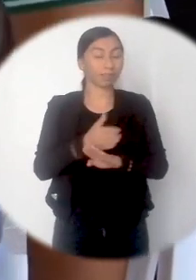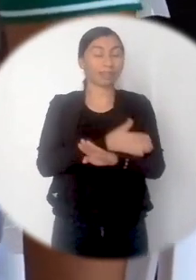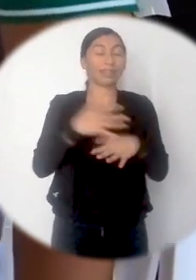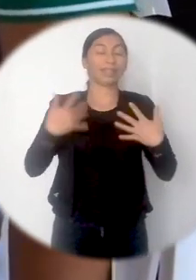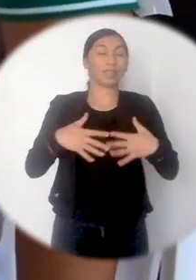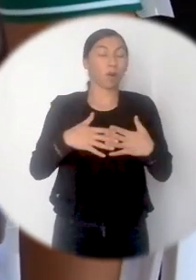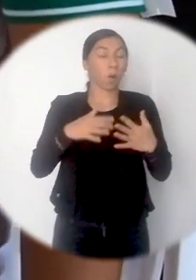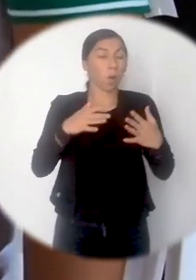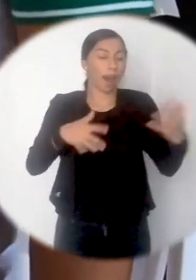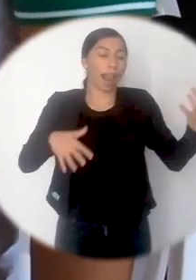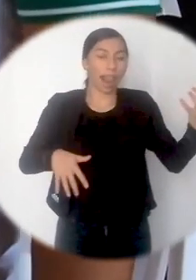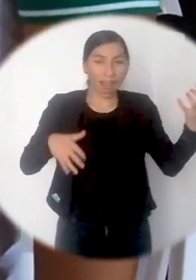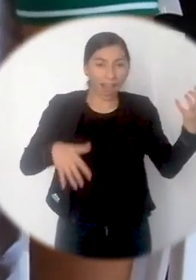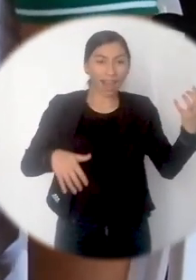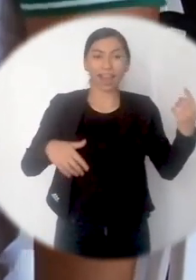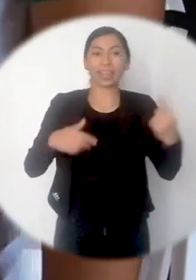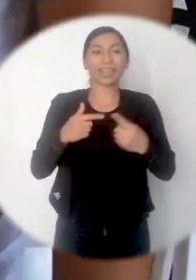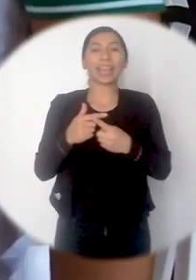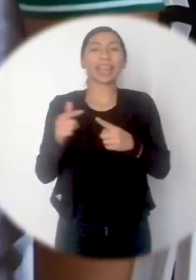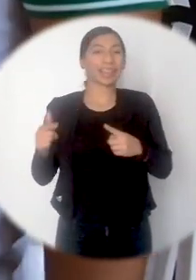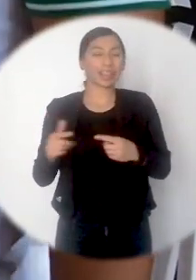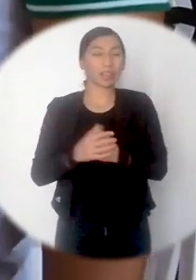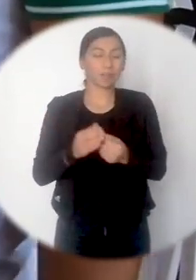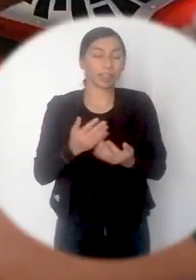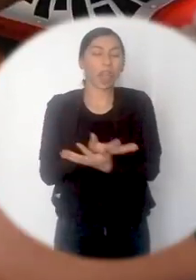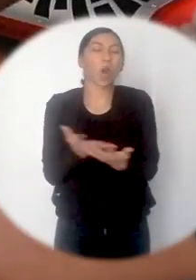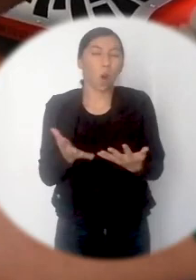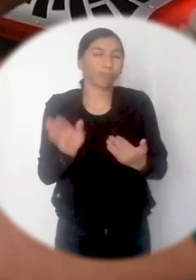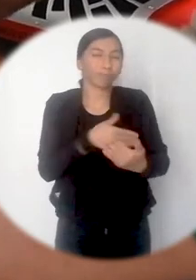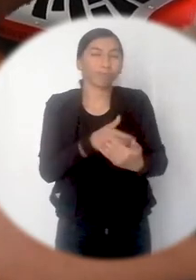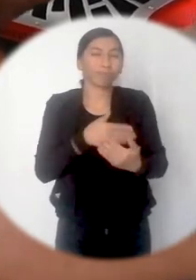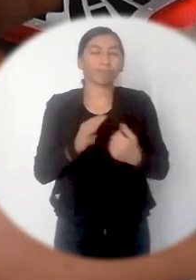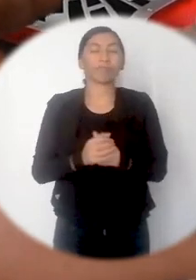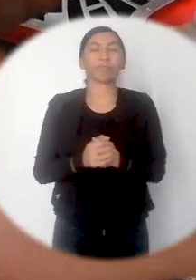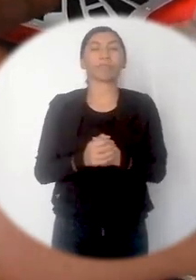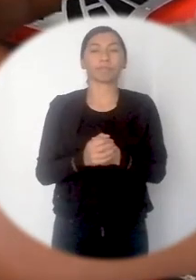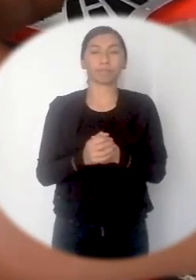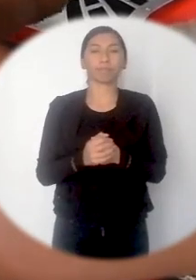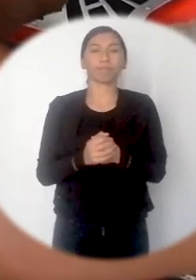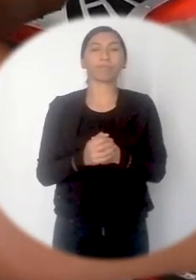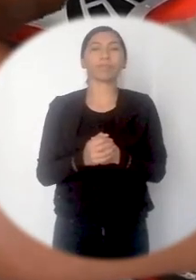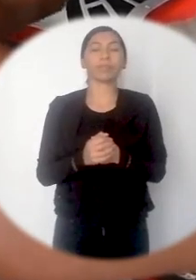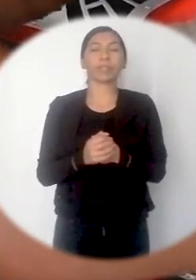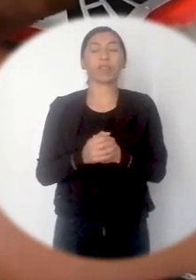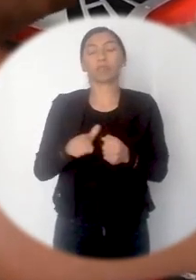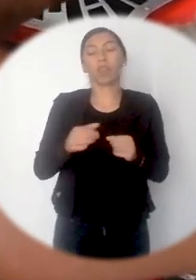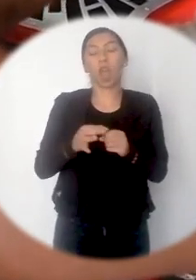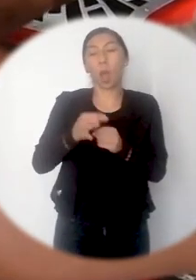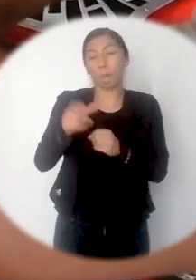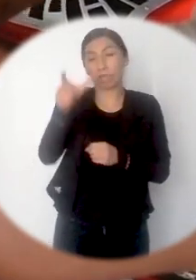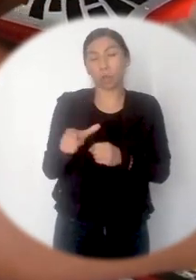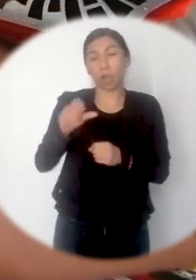La música huasca se escucha otra vez en los acordes de las guitarras y los güiros nuevos que llegaron a las manos de los habitantes del corregimiento La